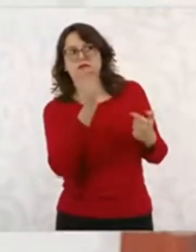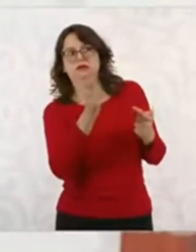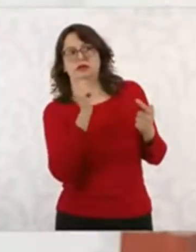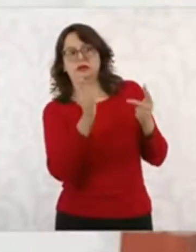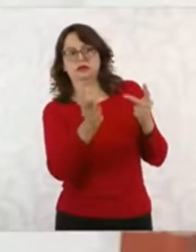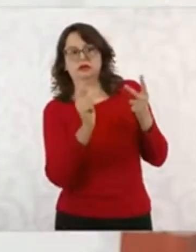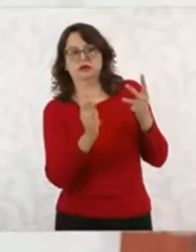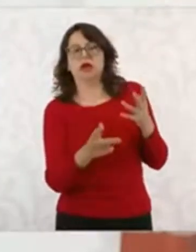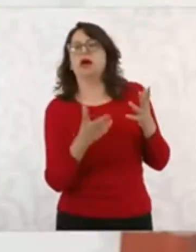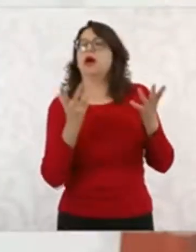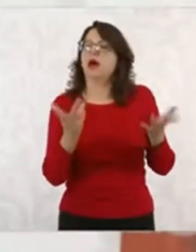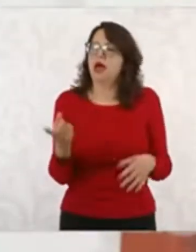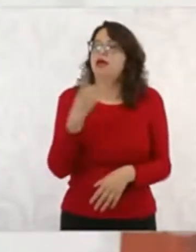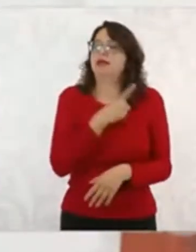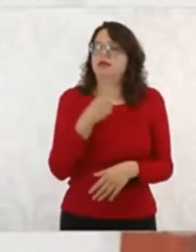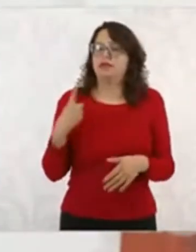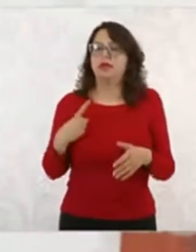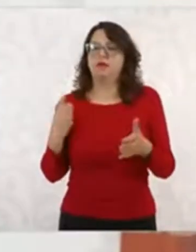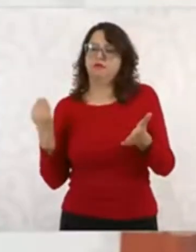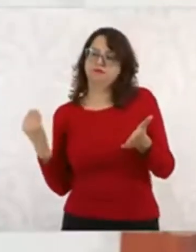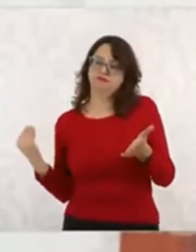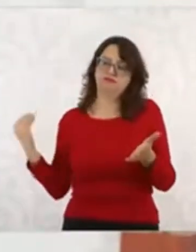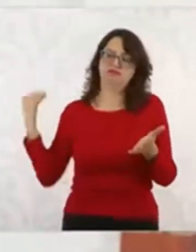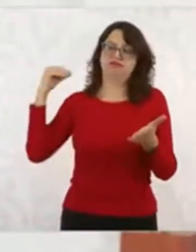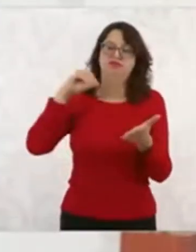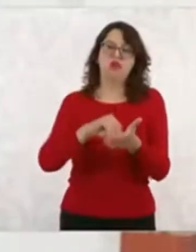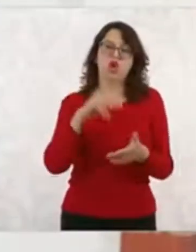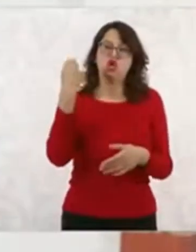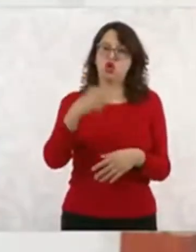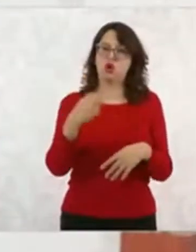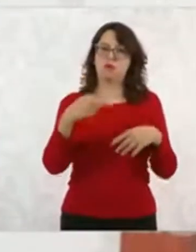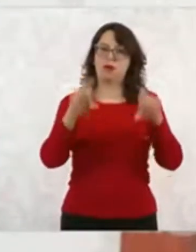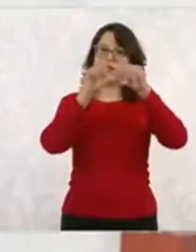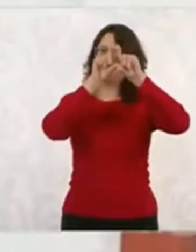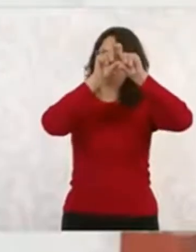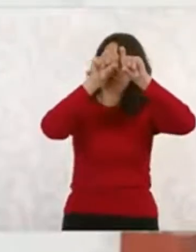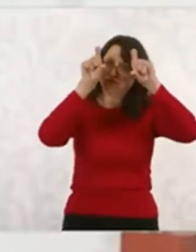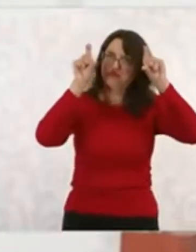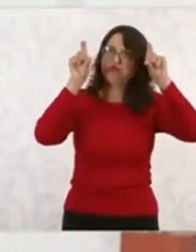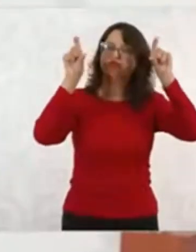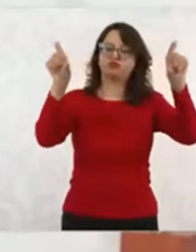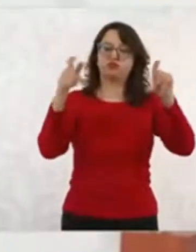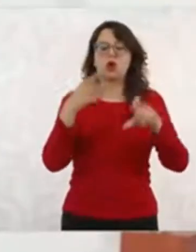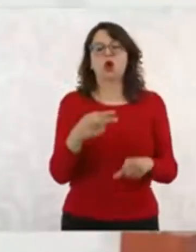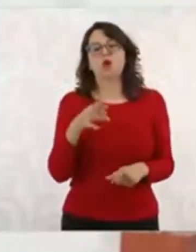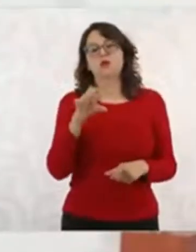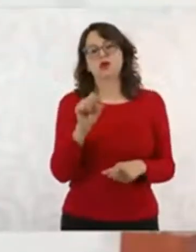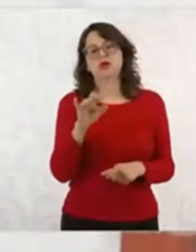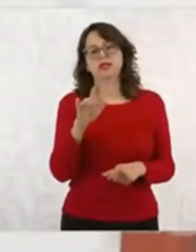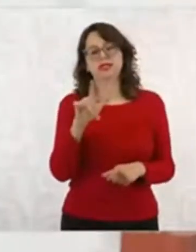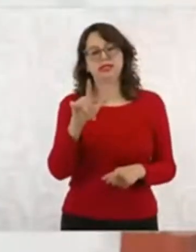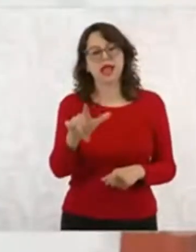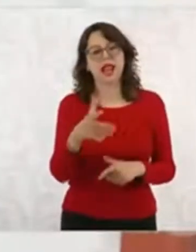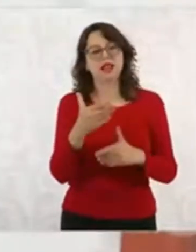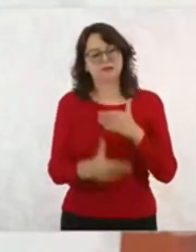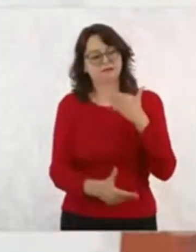mejor manera. Si se establece claramente, que la ley de amparo es una ley